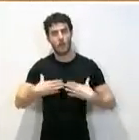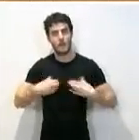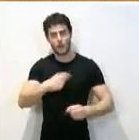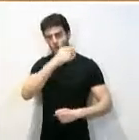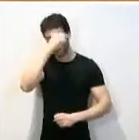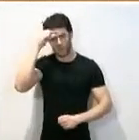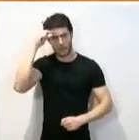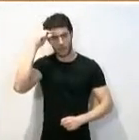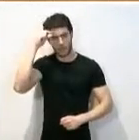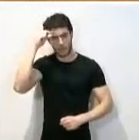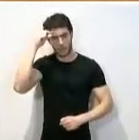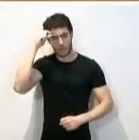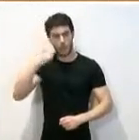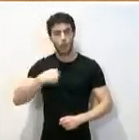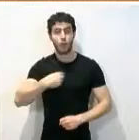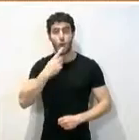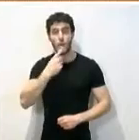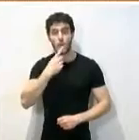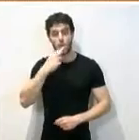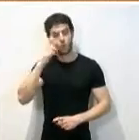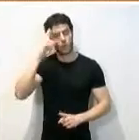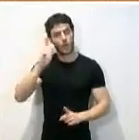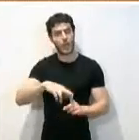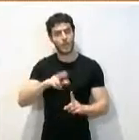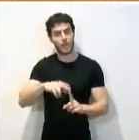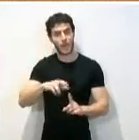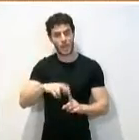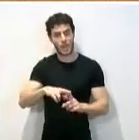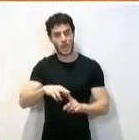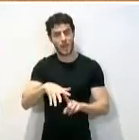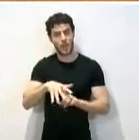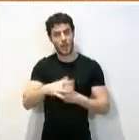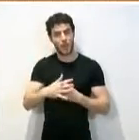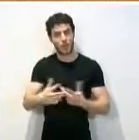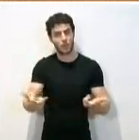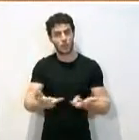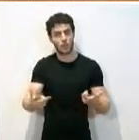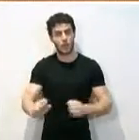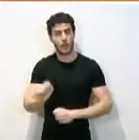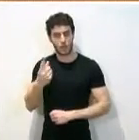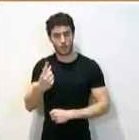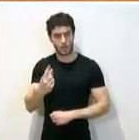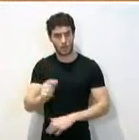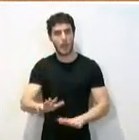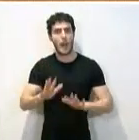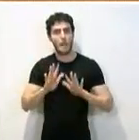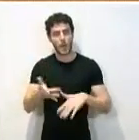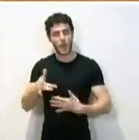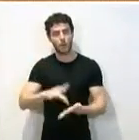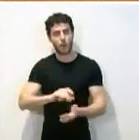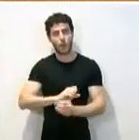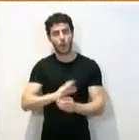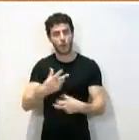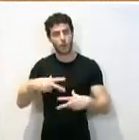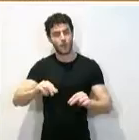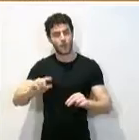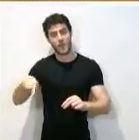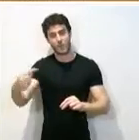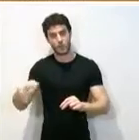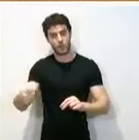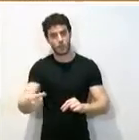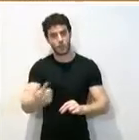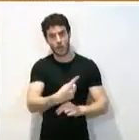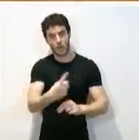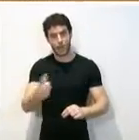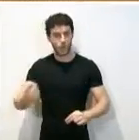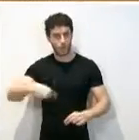He hecho referencia a los casos más graves, pero tras la pandemia, todos y cada uno de